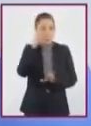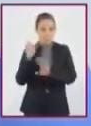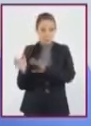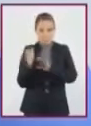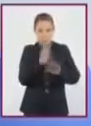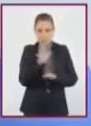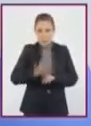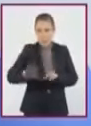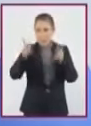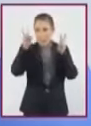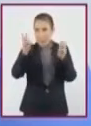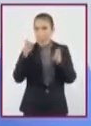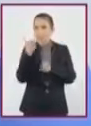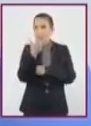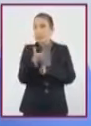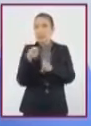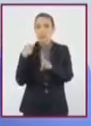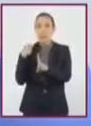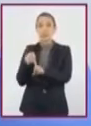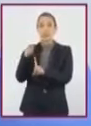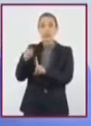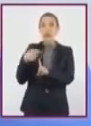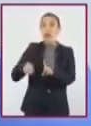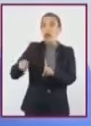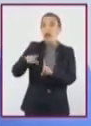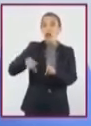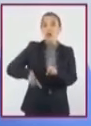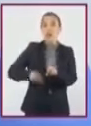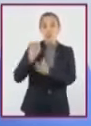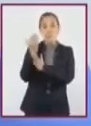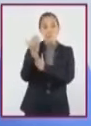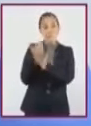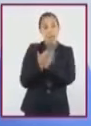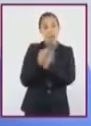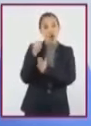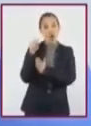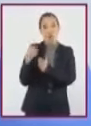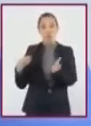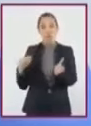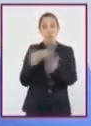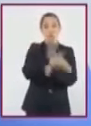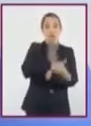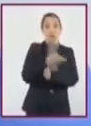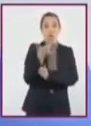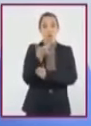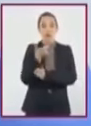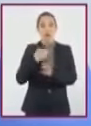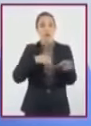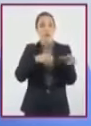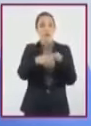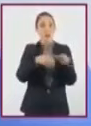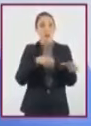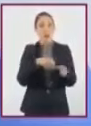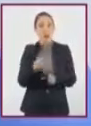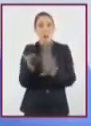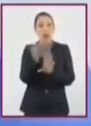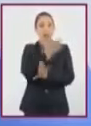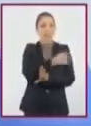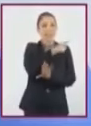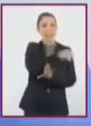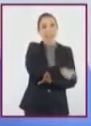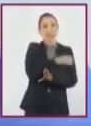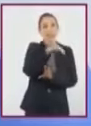ámbito económico, se inclinó porque el Estado disminuyera su intervención en la economía, como lo hacía